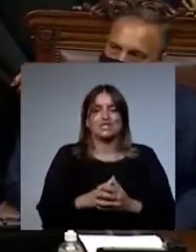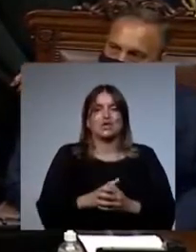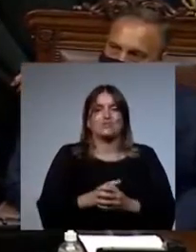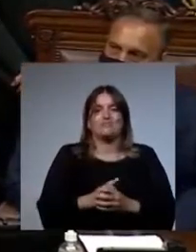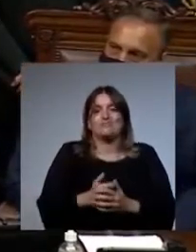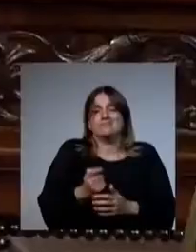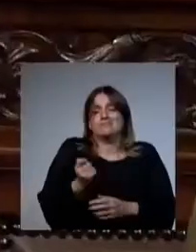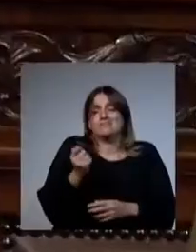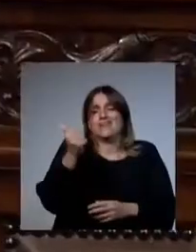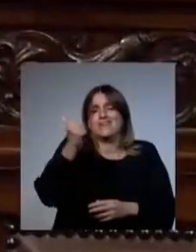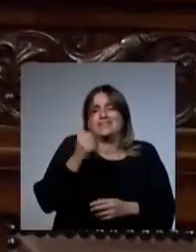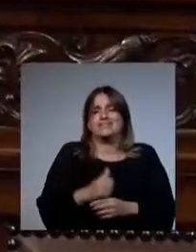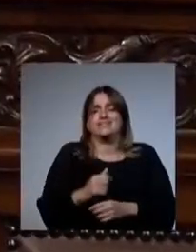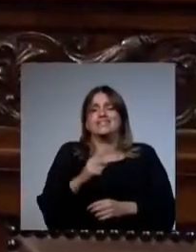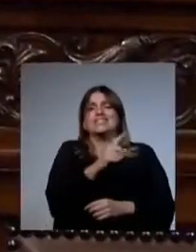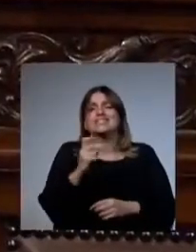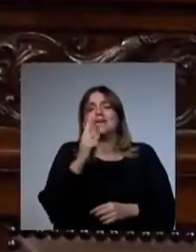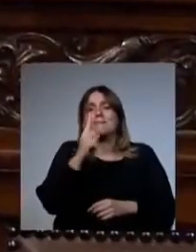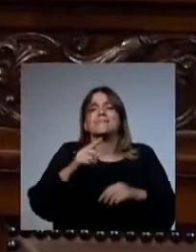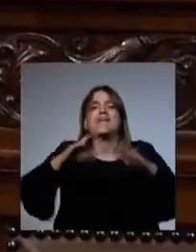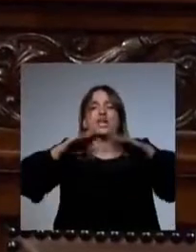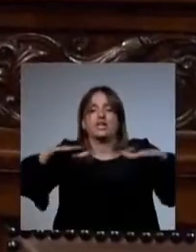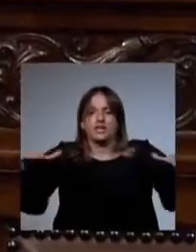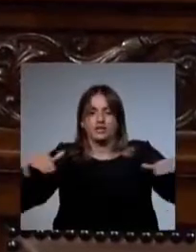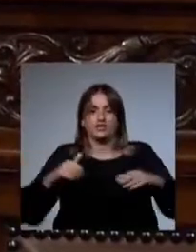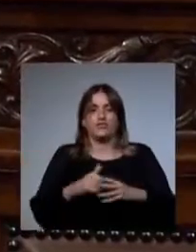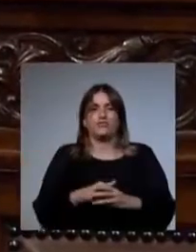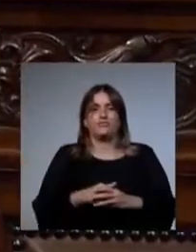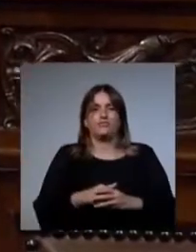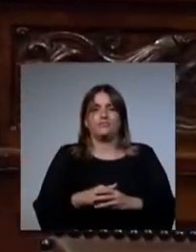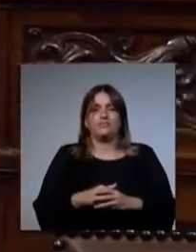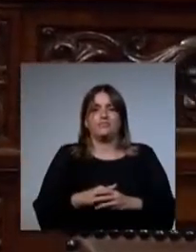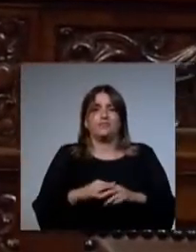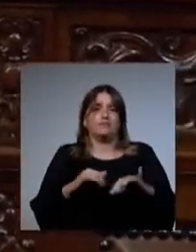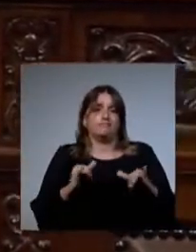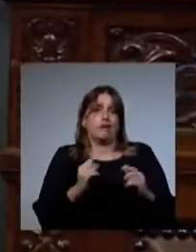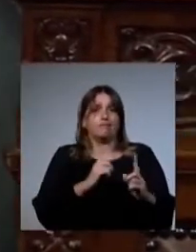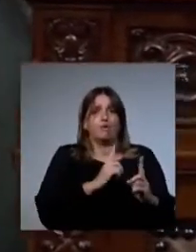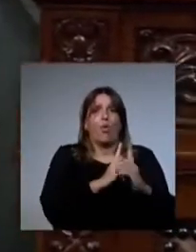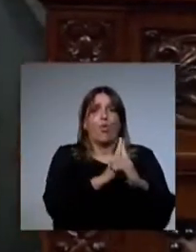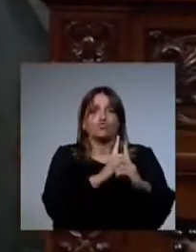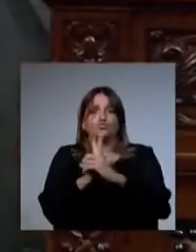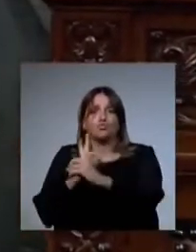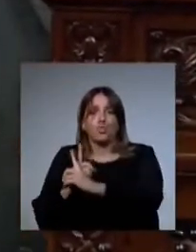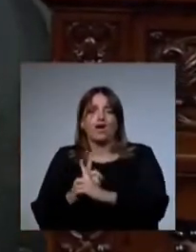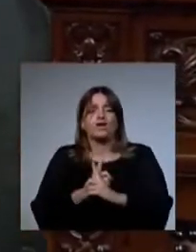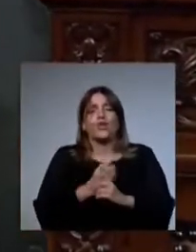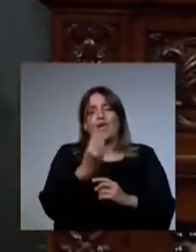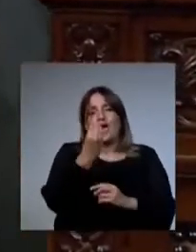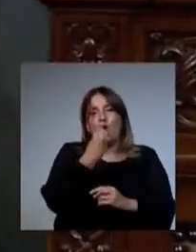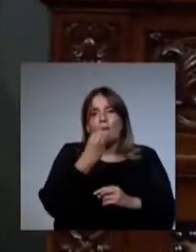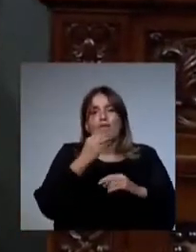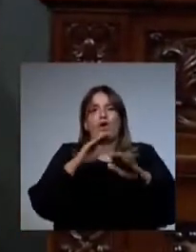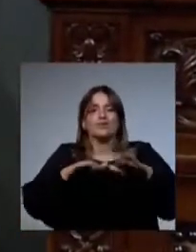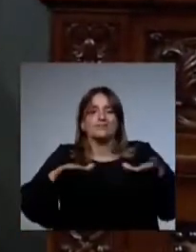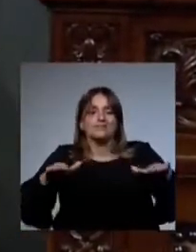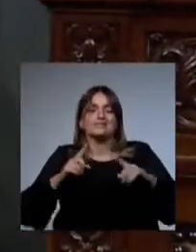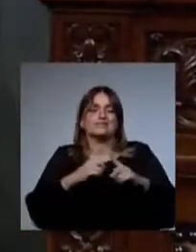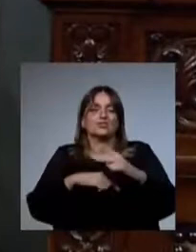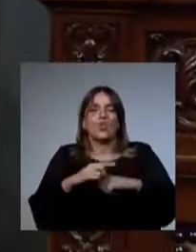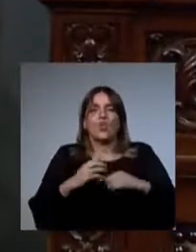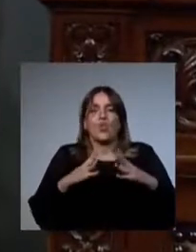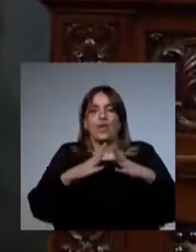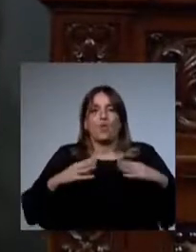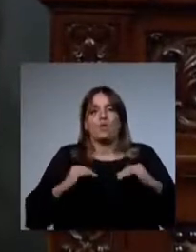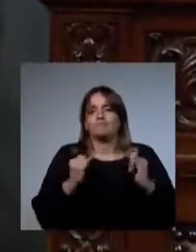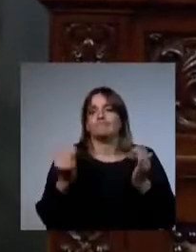a casi 100.000 niños que, siendo usuarios de los comedores escolares, se inscribieron para obtener